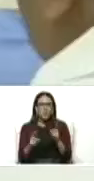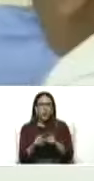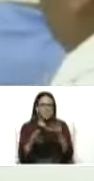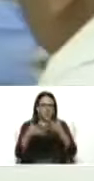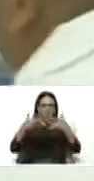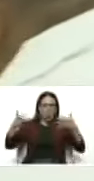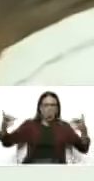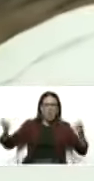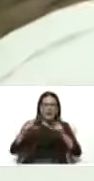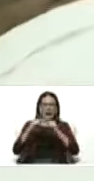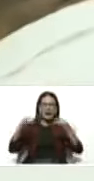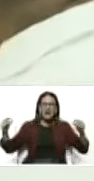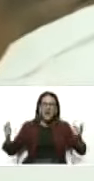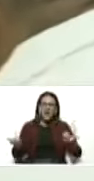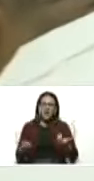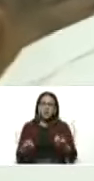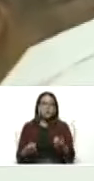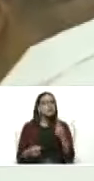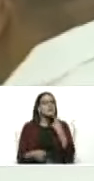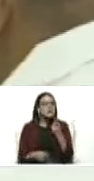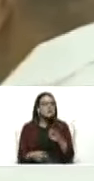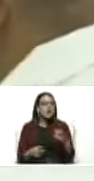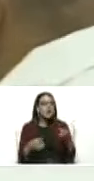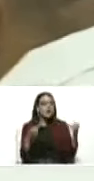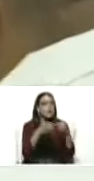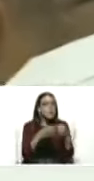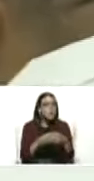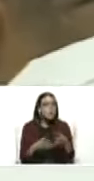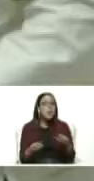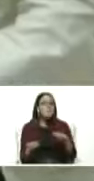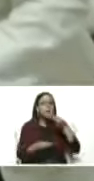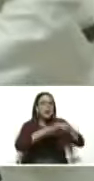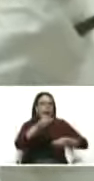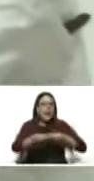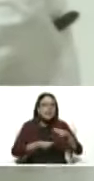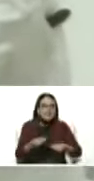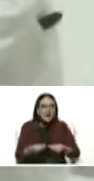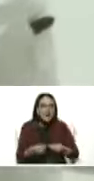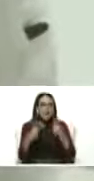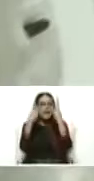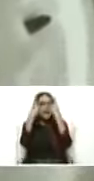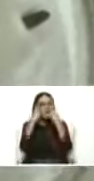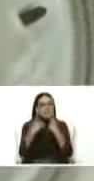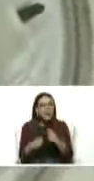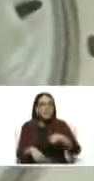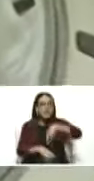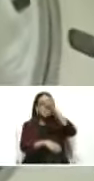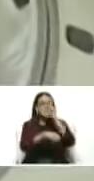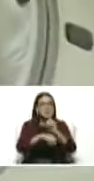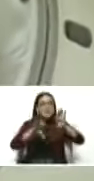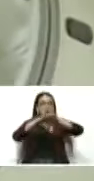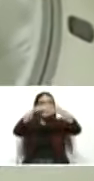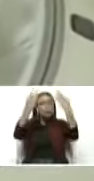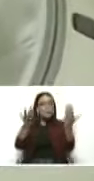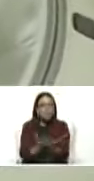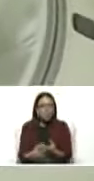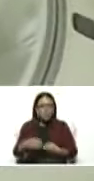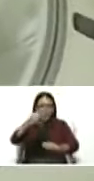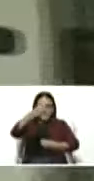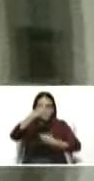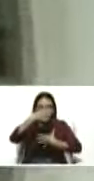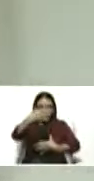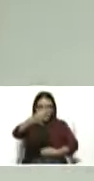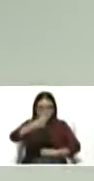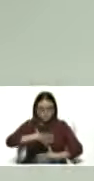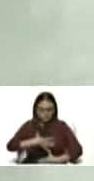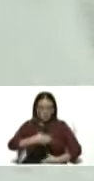unidad para hacerse exámenes de primer mundo, debería llamarse, con su tomografía, con todo,